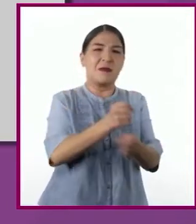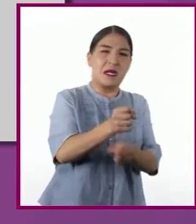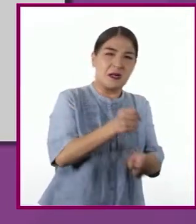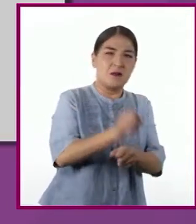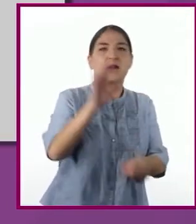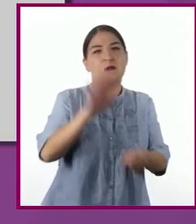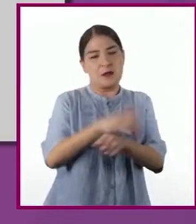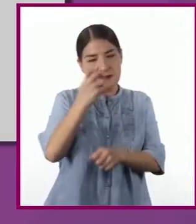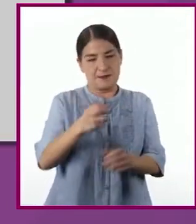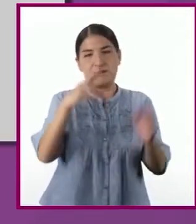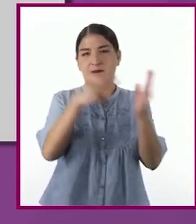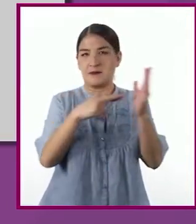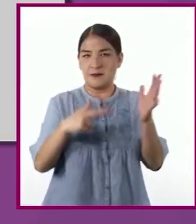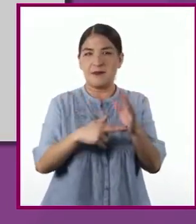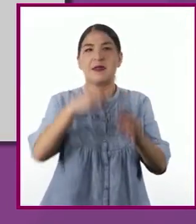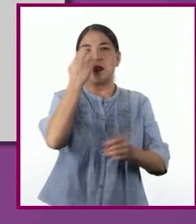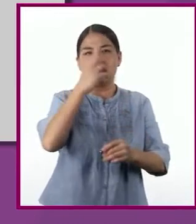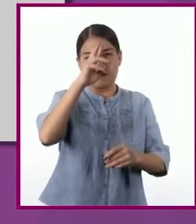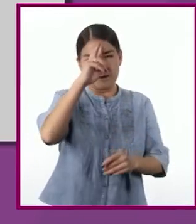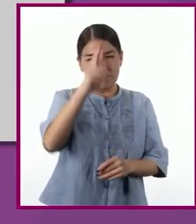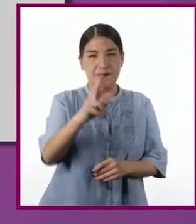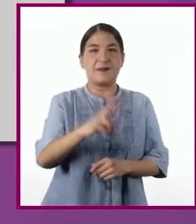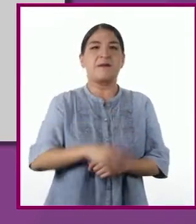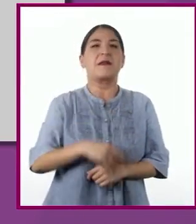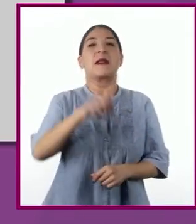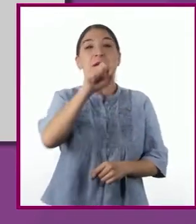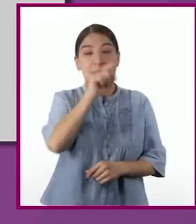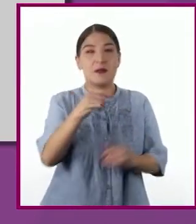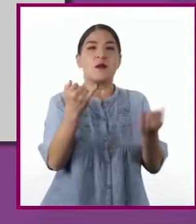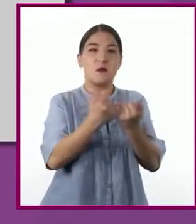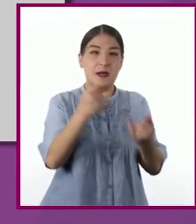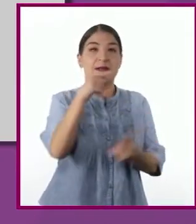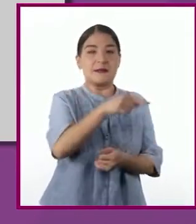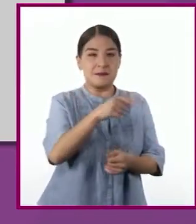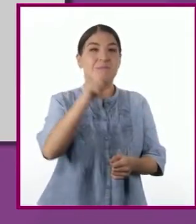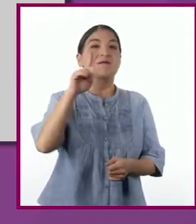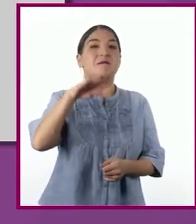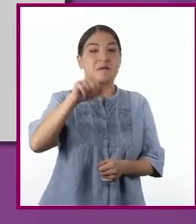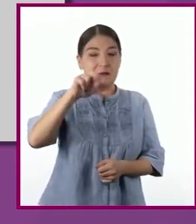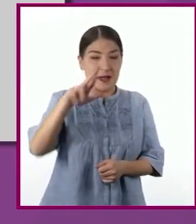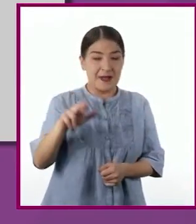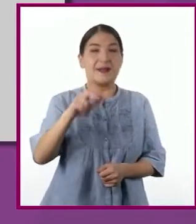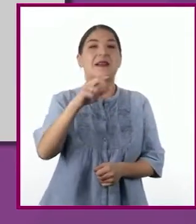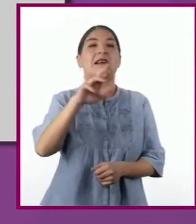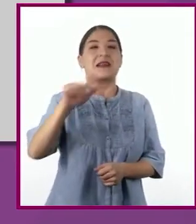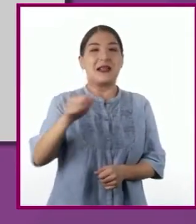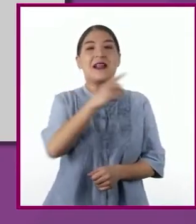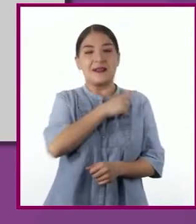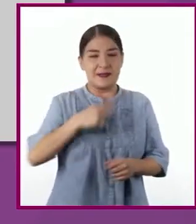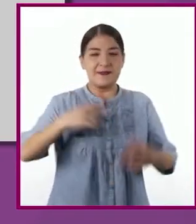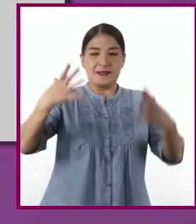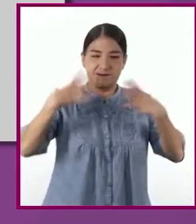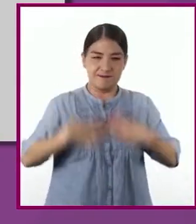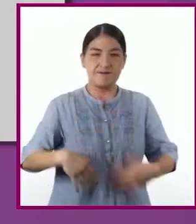reglamento escolar. Pero también indicó que Mara debía atender lo referente al uso del